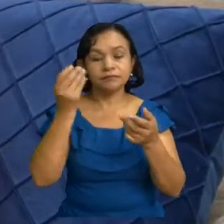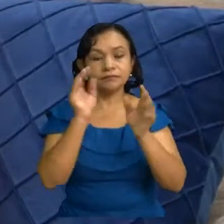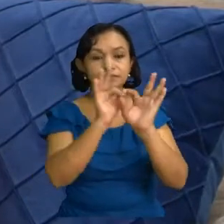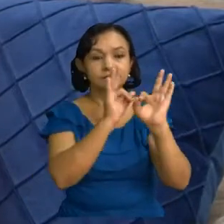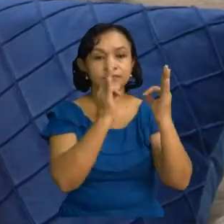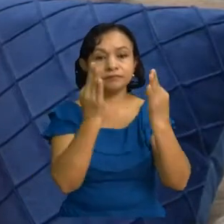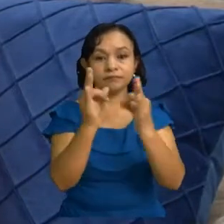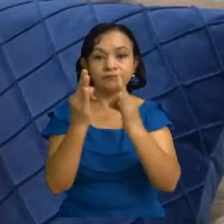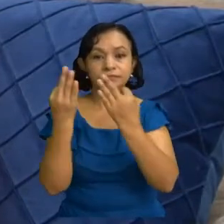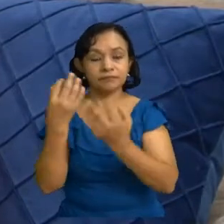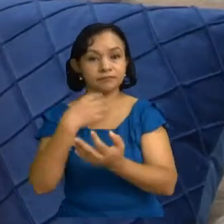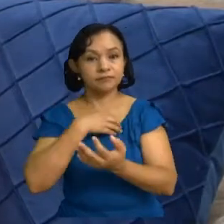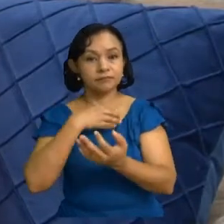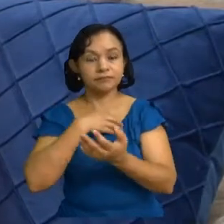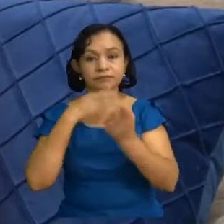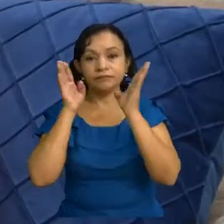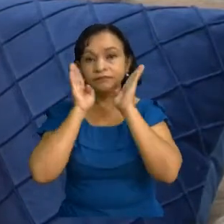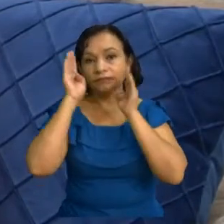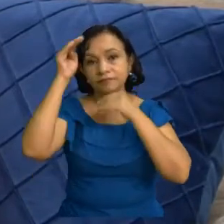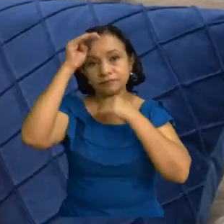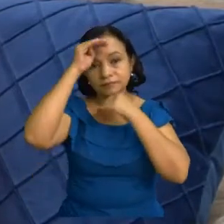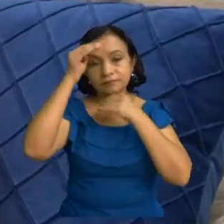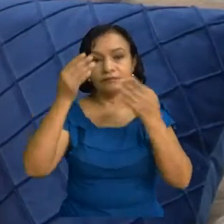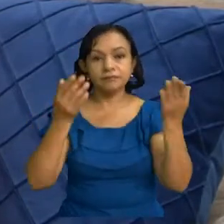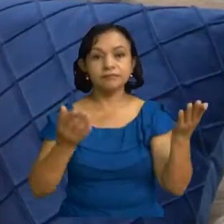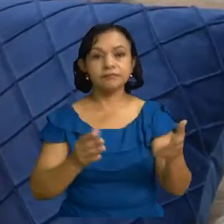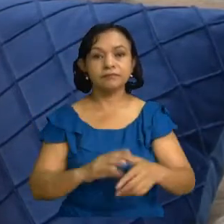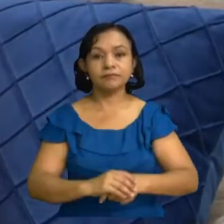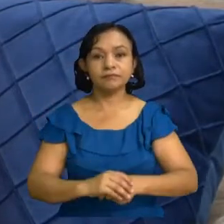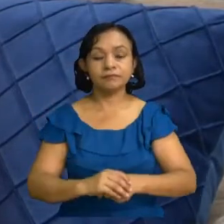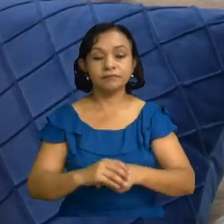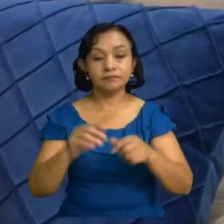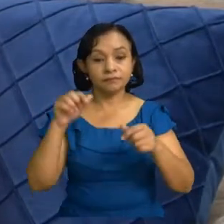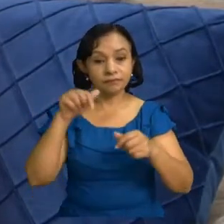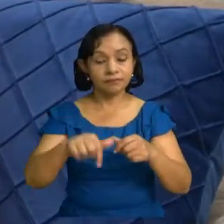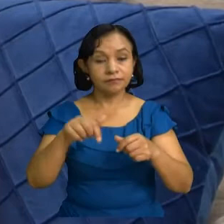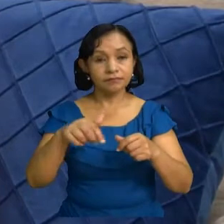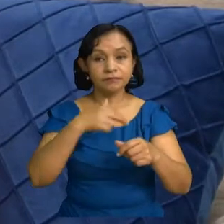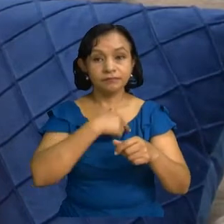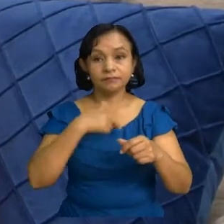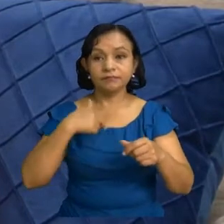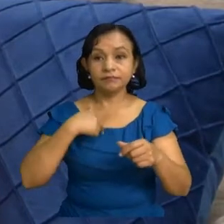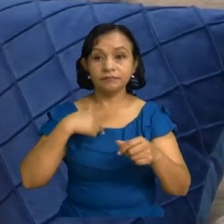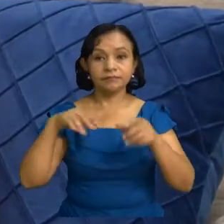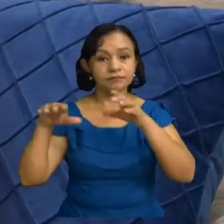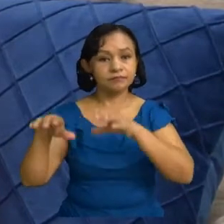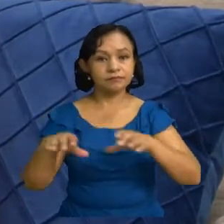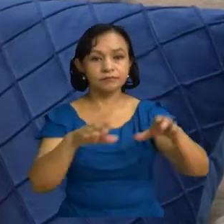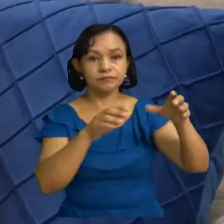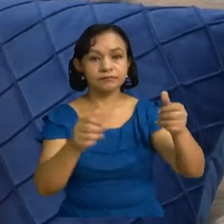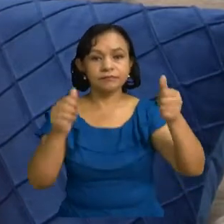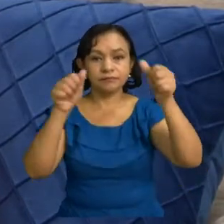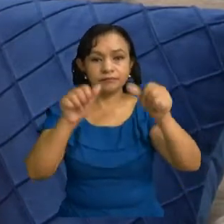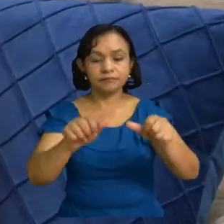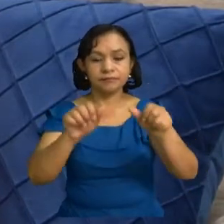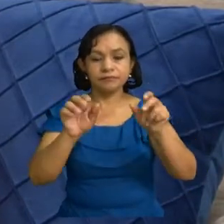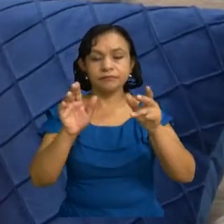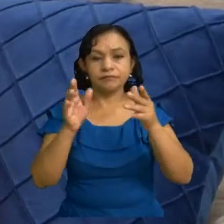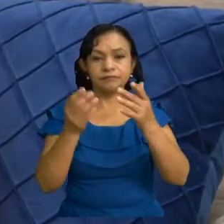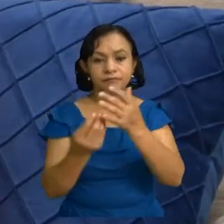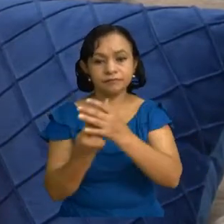productores y los privados para esto en este momento estamos en etapa del establecimiento de viveros